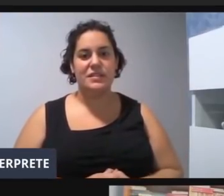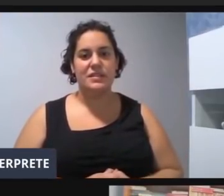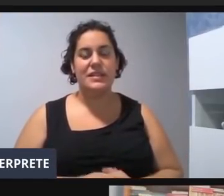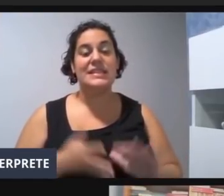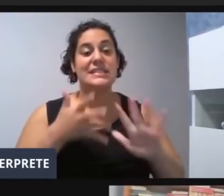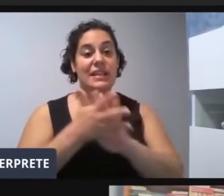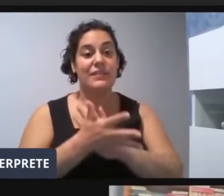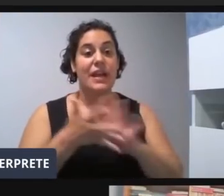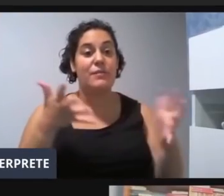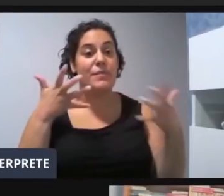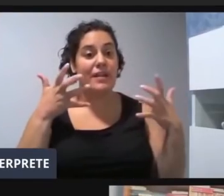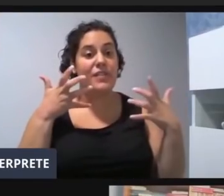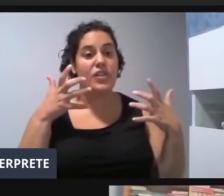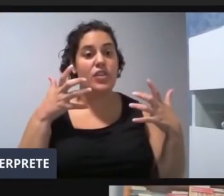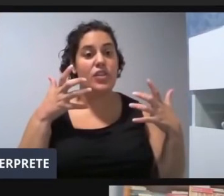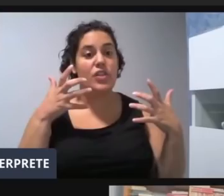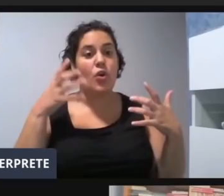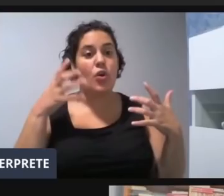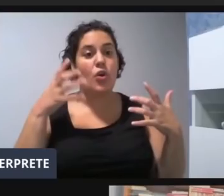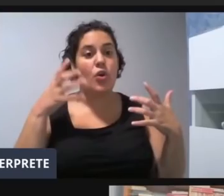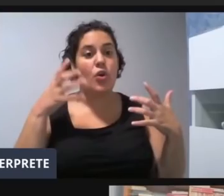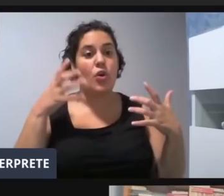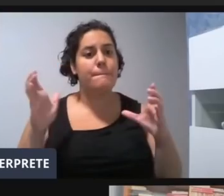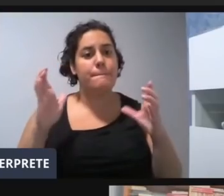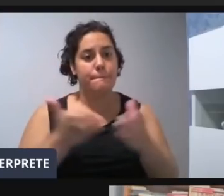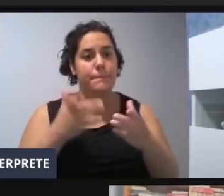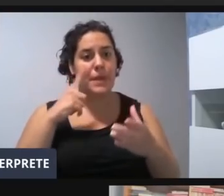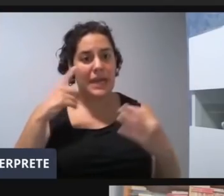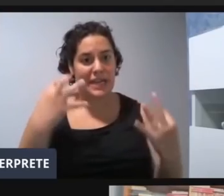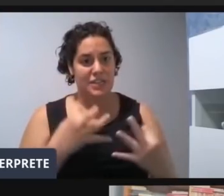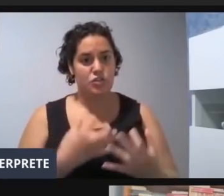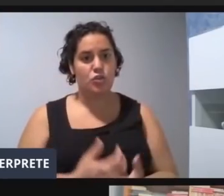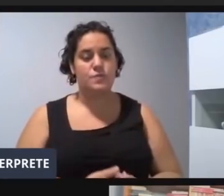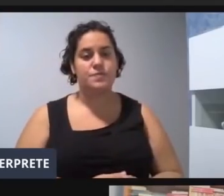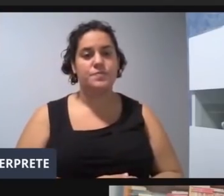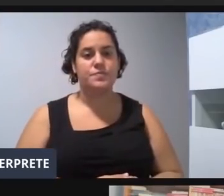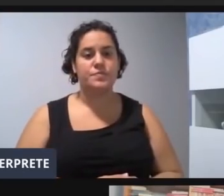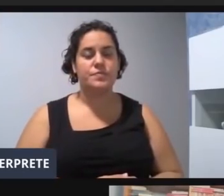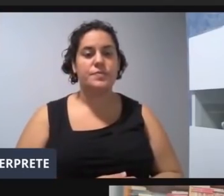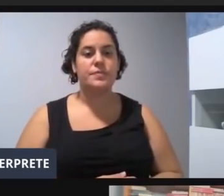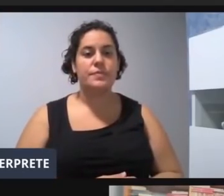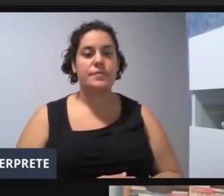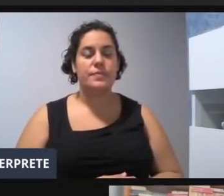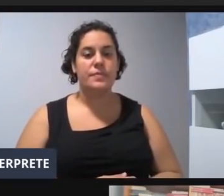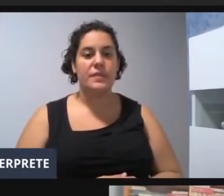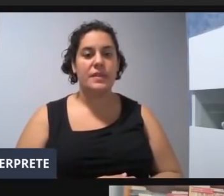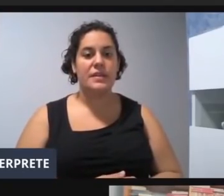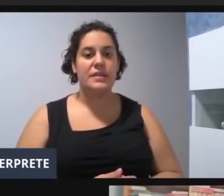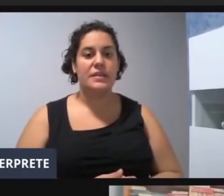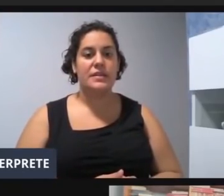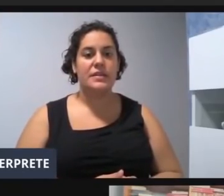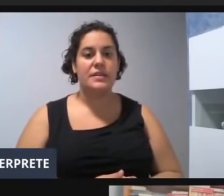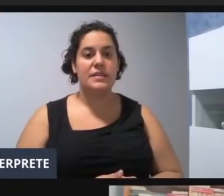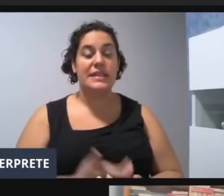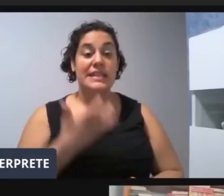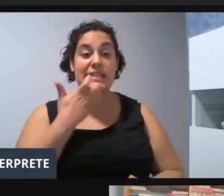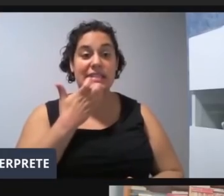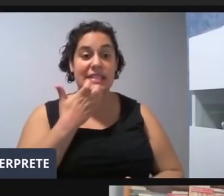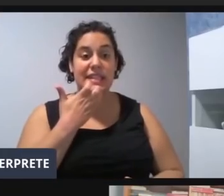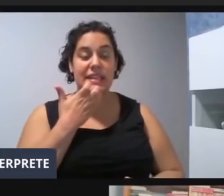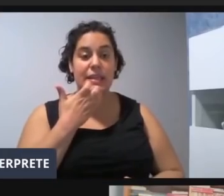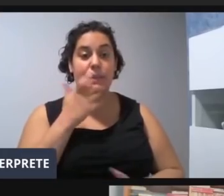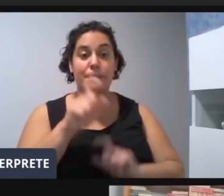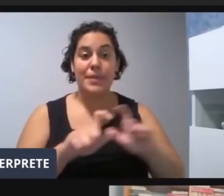para las personas de riesgo, porque si vamos a vacunar a personas que altamente, con alta probabilidad van a ser asintomáticos,